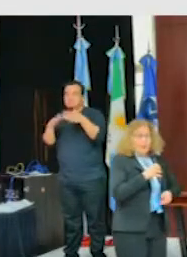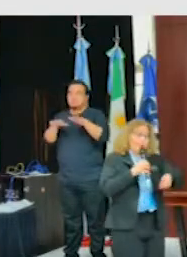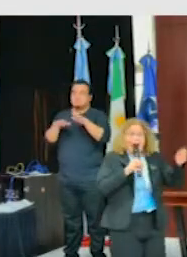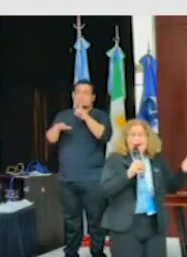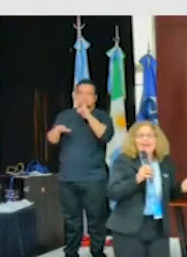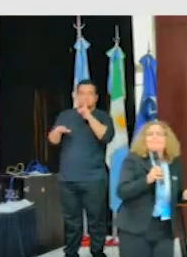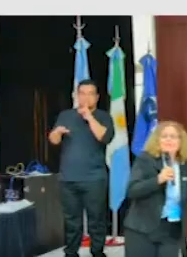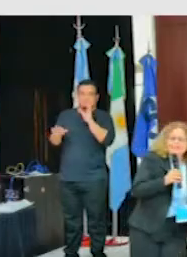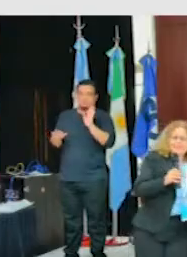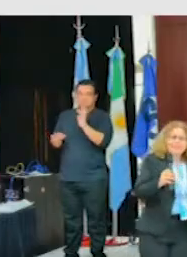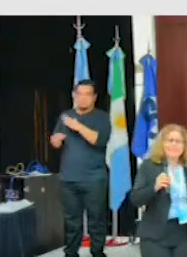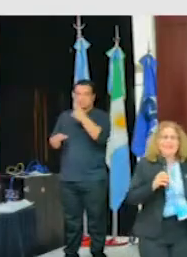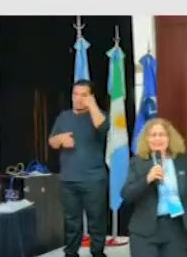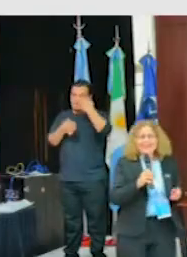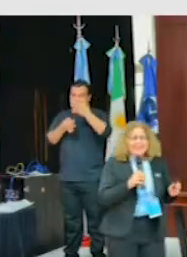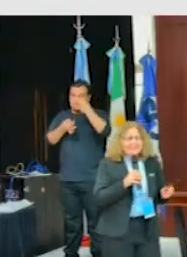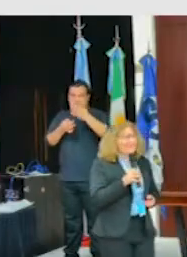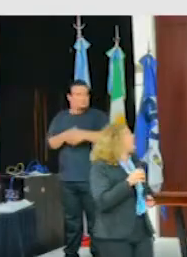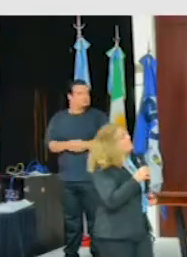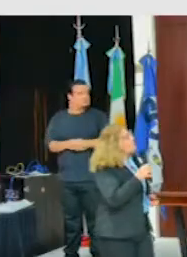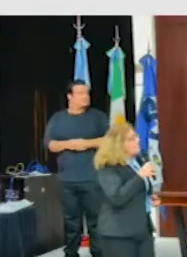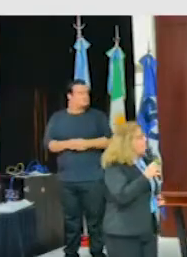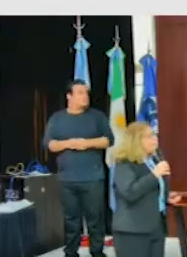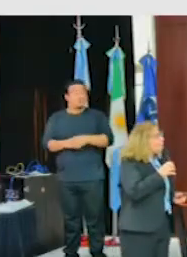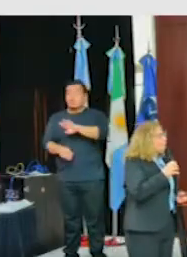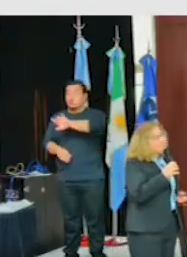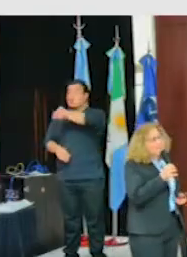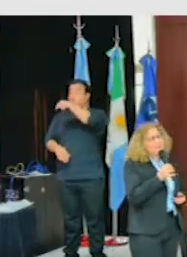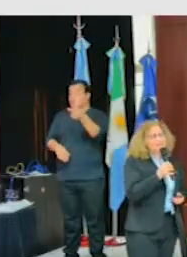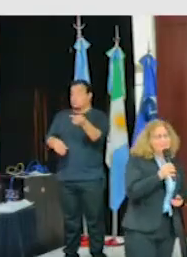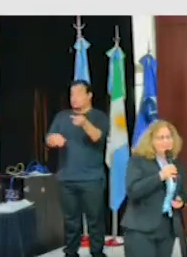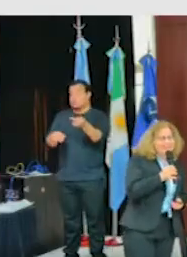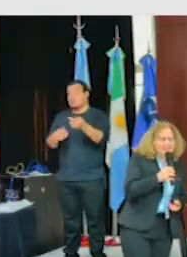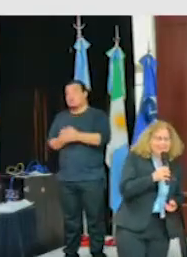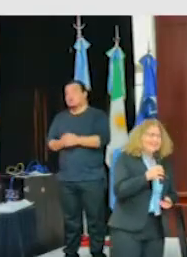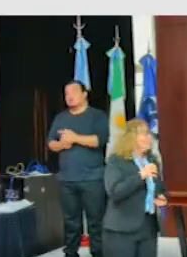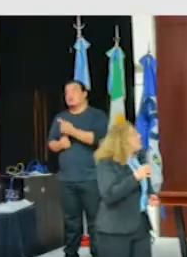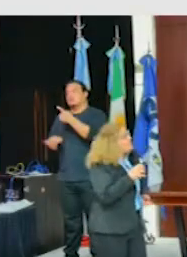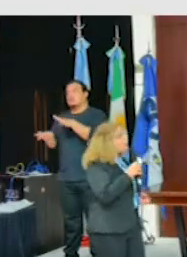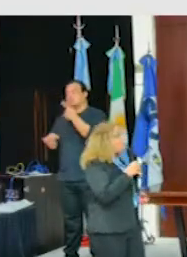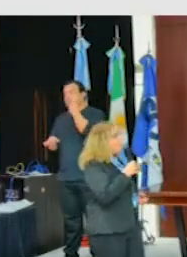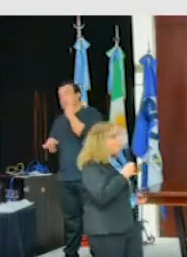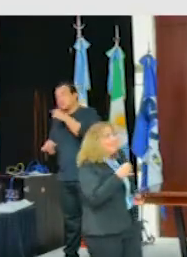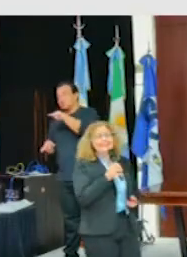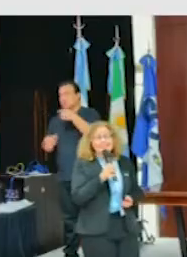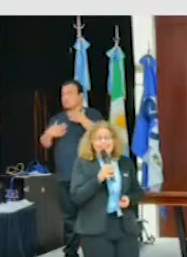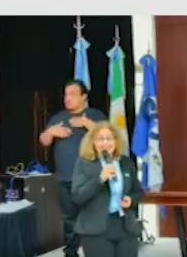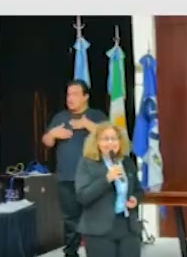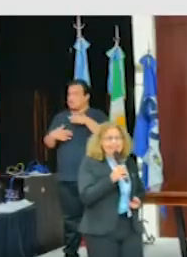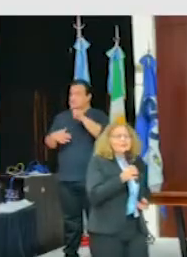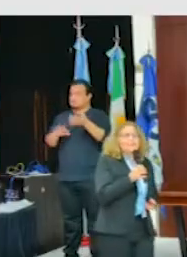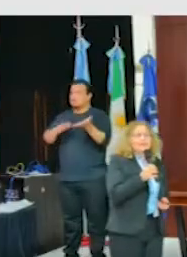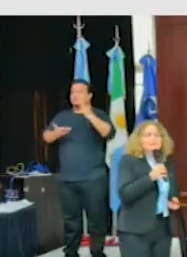Bueno, ahora cambiamos, después de una más o menos triste y una más o menos alegre. Este se llama sexualidad